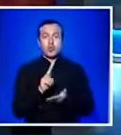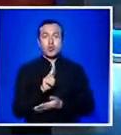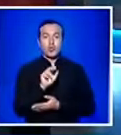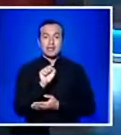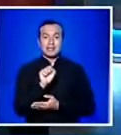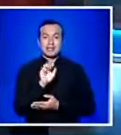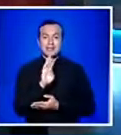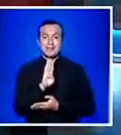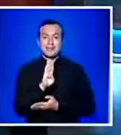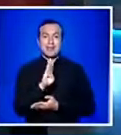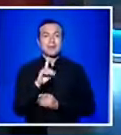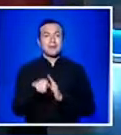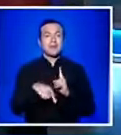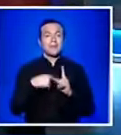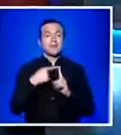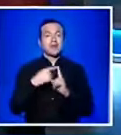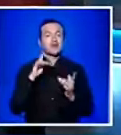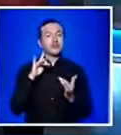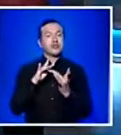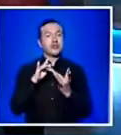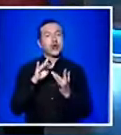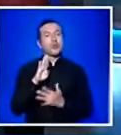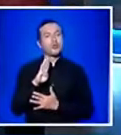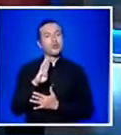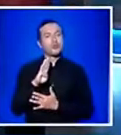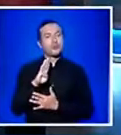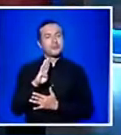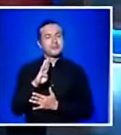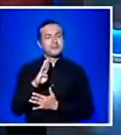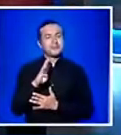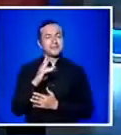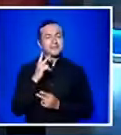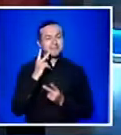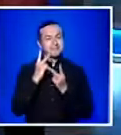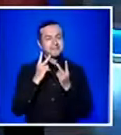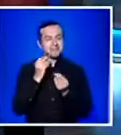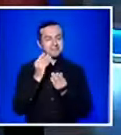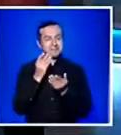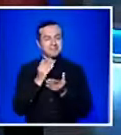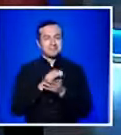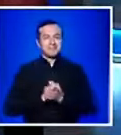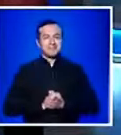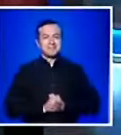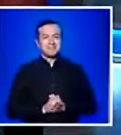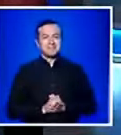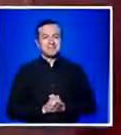estos artefactos y también el sistema de Bluetooth. Alex Ceballos lo visitó y nos cuenta su historia.